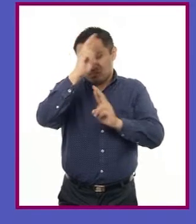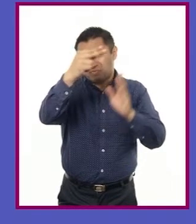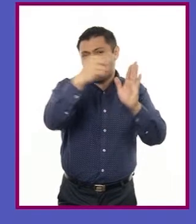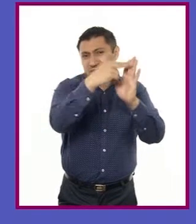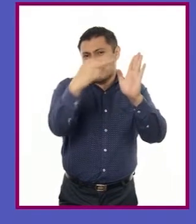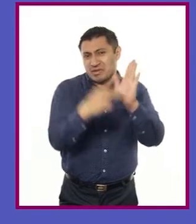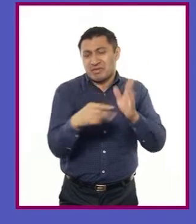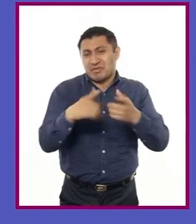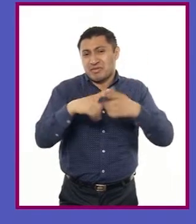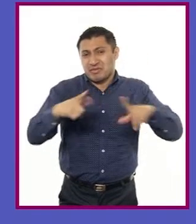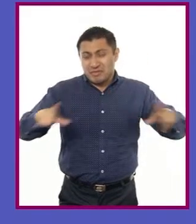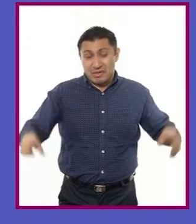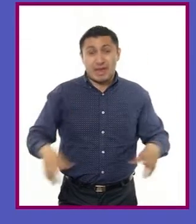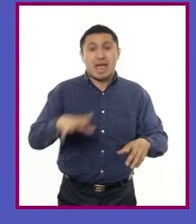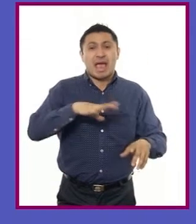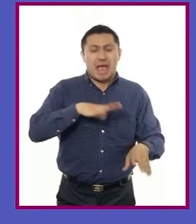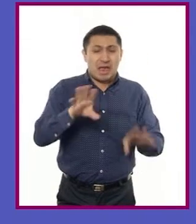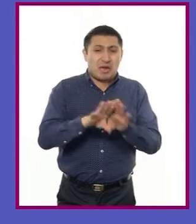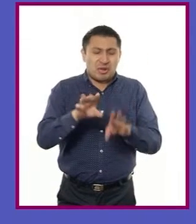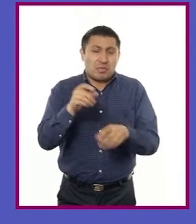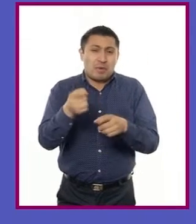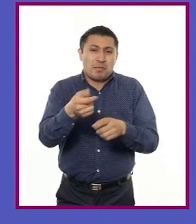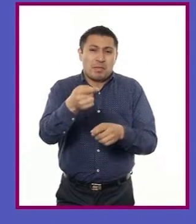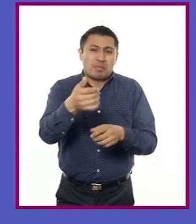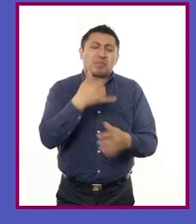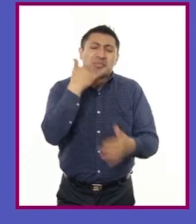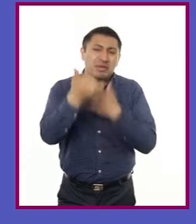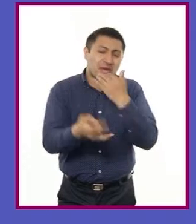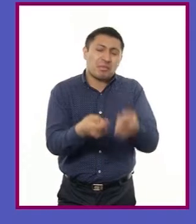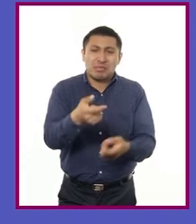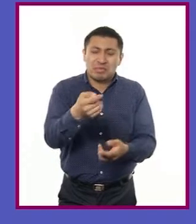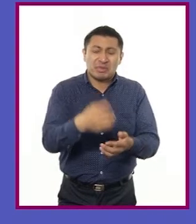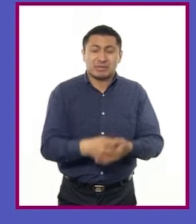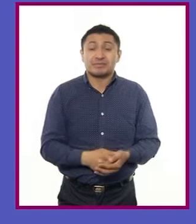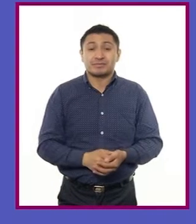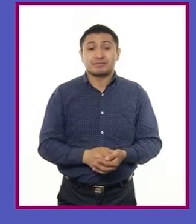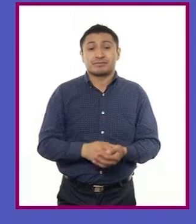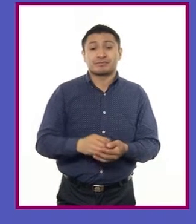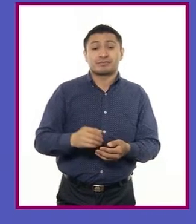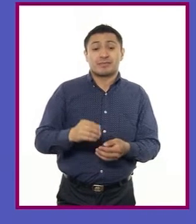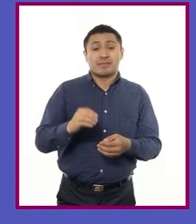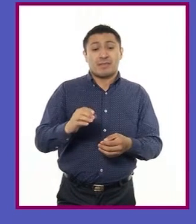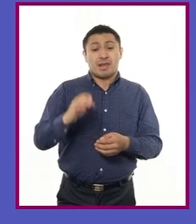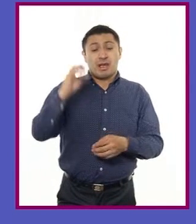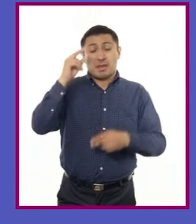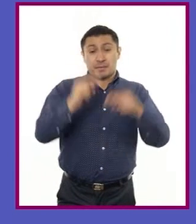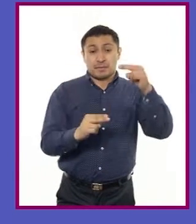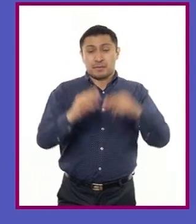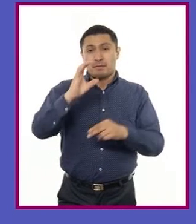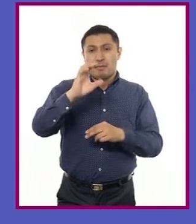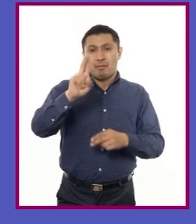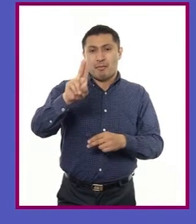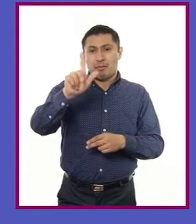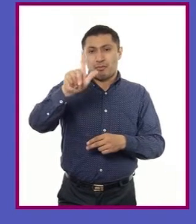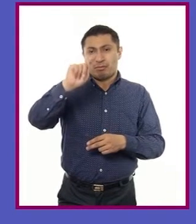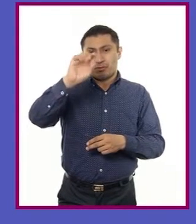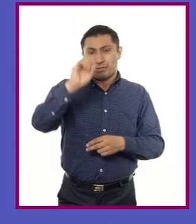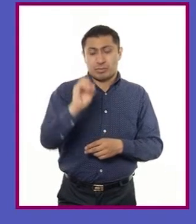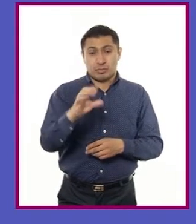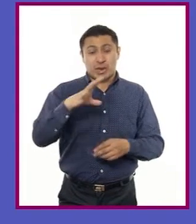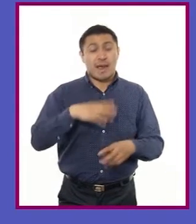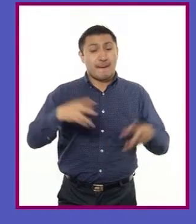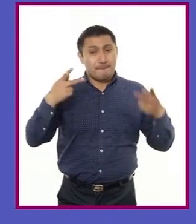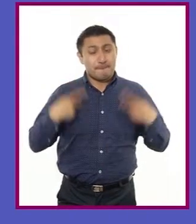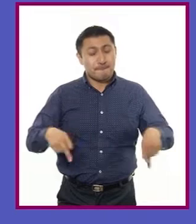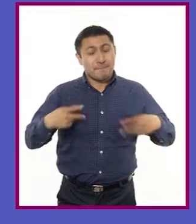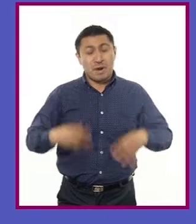lingüística, presenta algunas incorrecciones. El nivel culto es utilizado por personas que